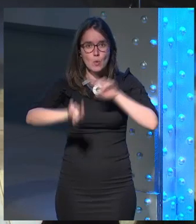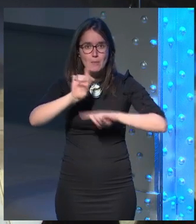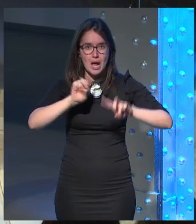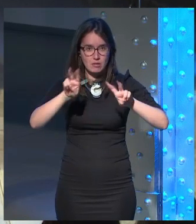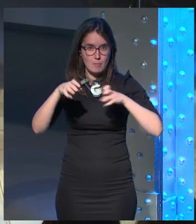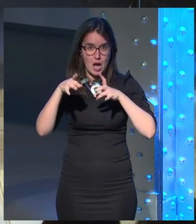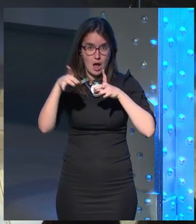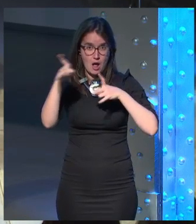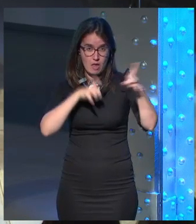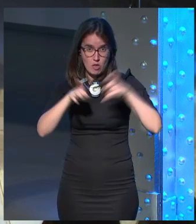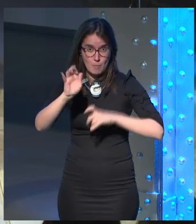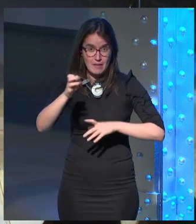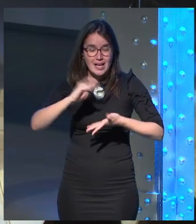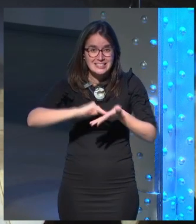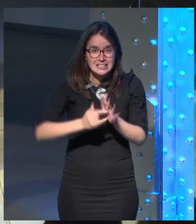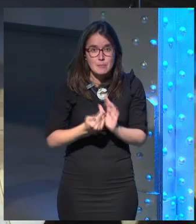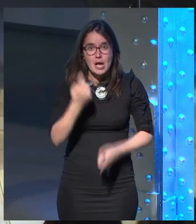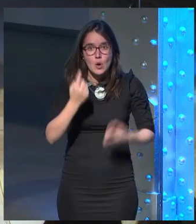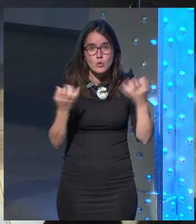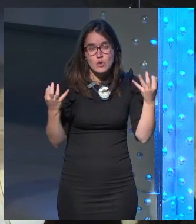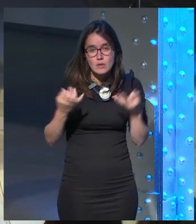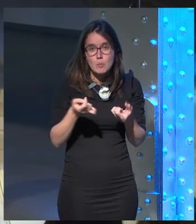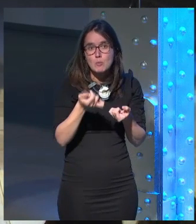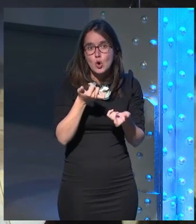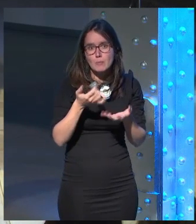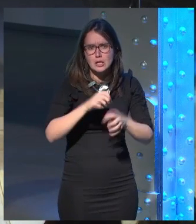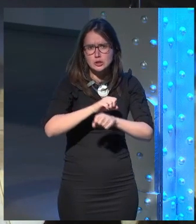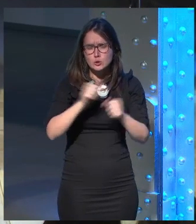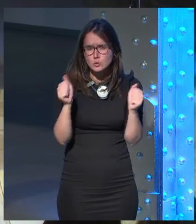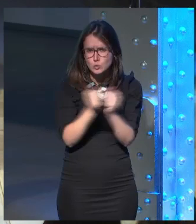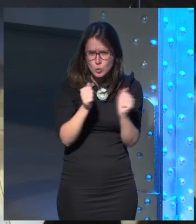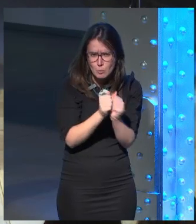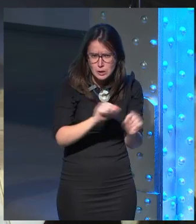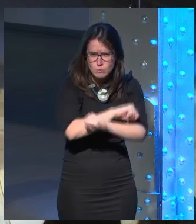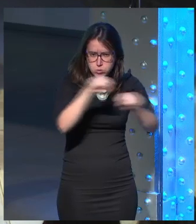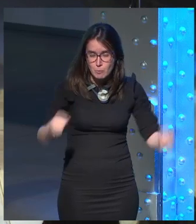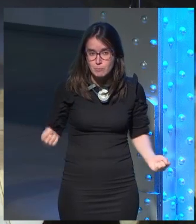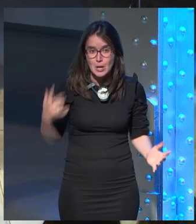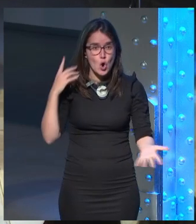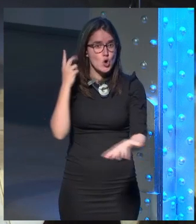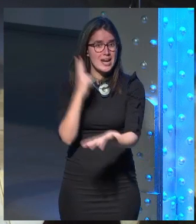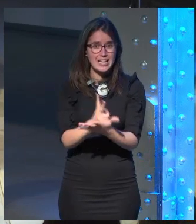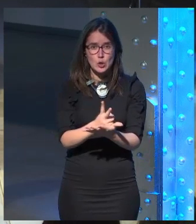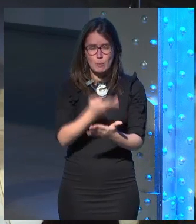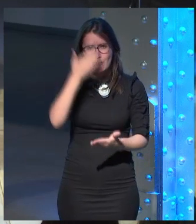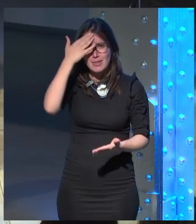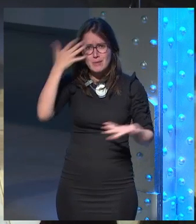radiación. Algunos de los sistemas tienen que ser un poquito más robustos, pero el reto principal es la voluntad